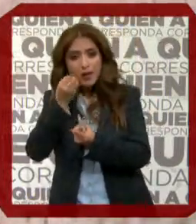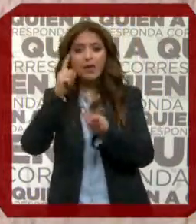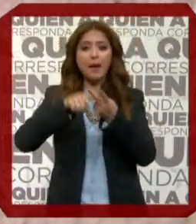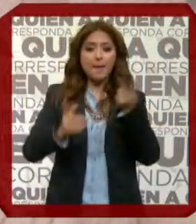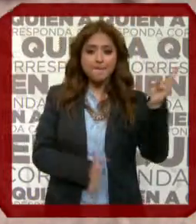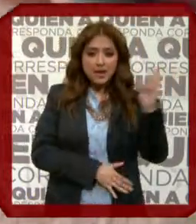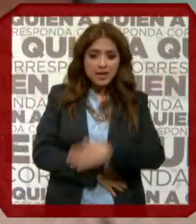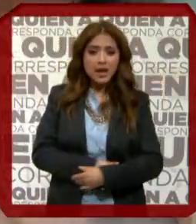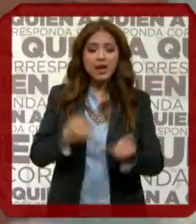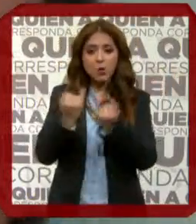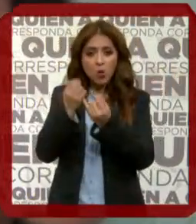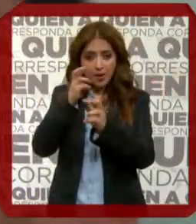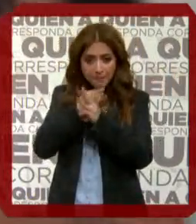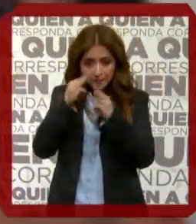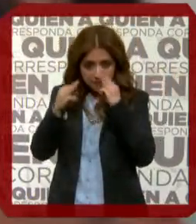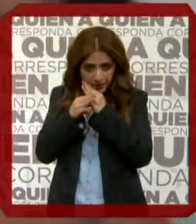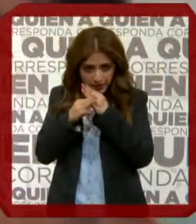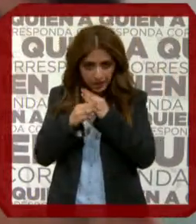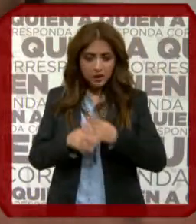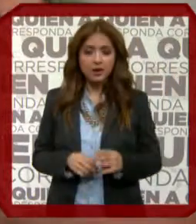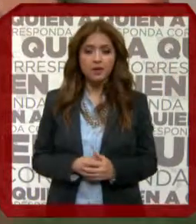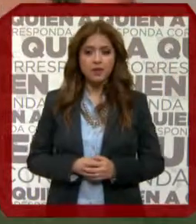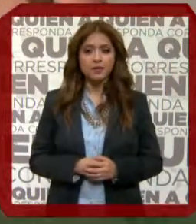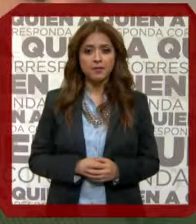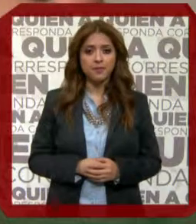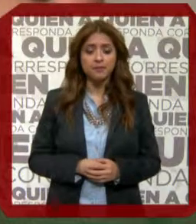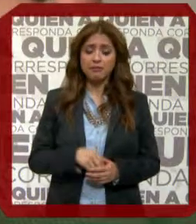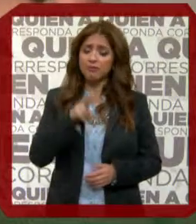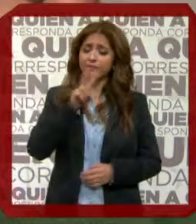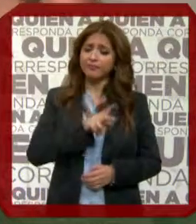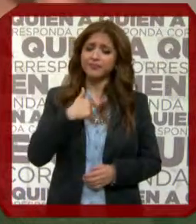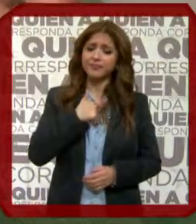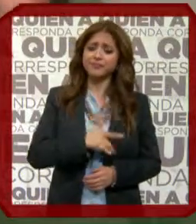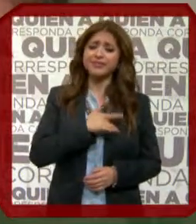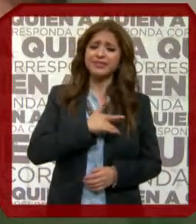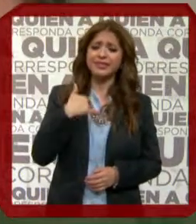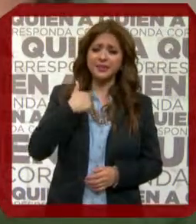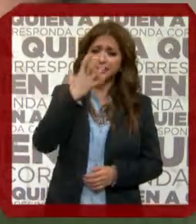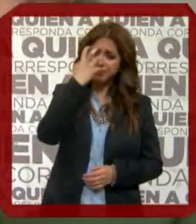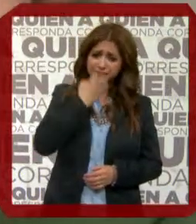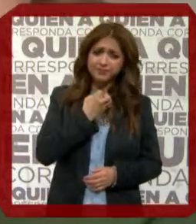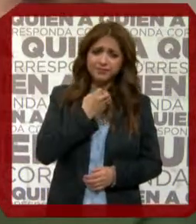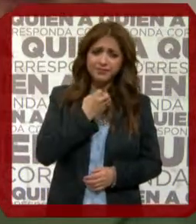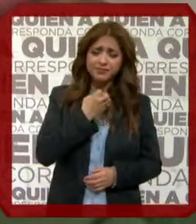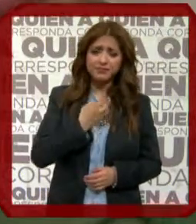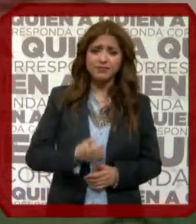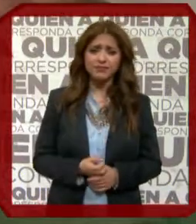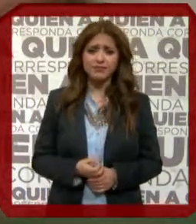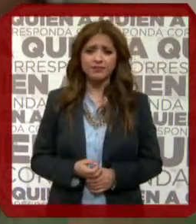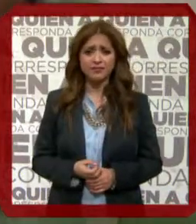muy triste porque pues aparte de no tener